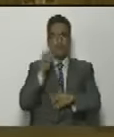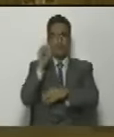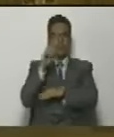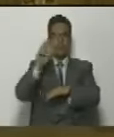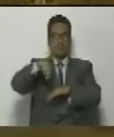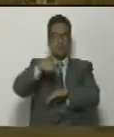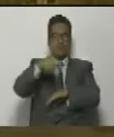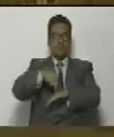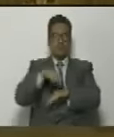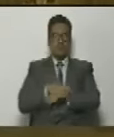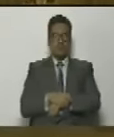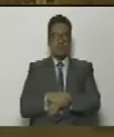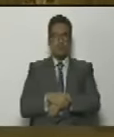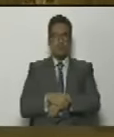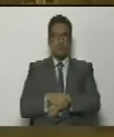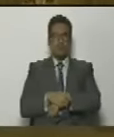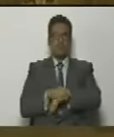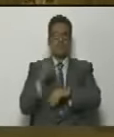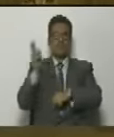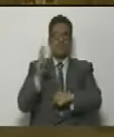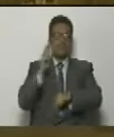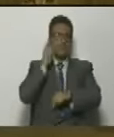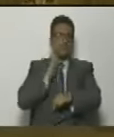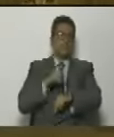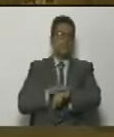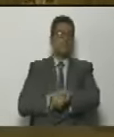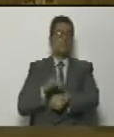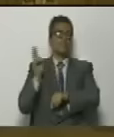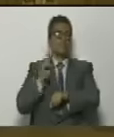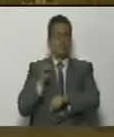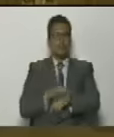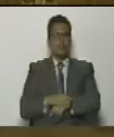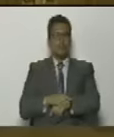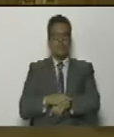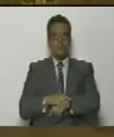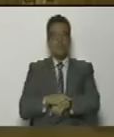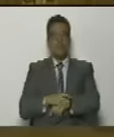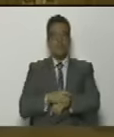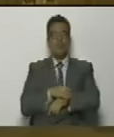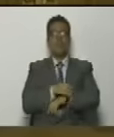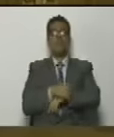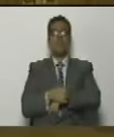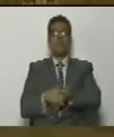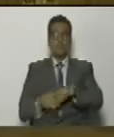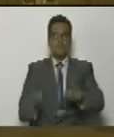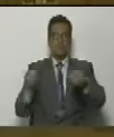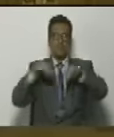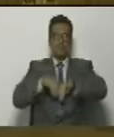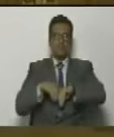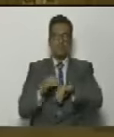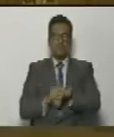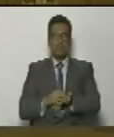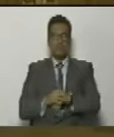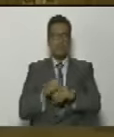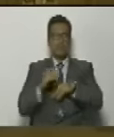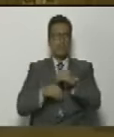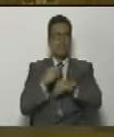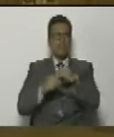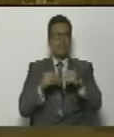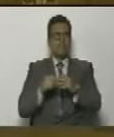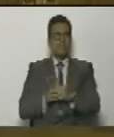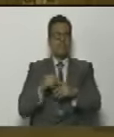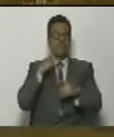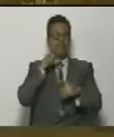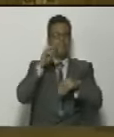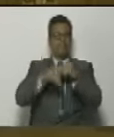Asamblea Nacional de la República Bolivariana de Venezuela. Acuerdo. Con motivo